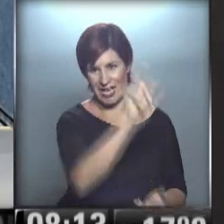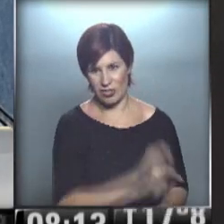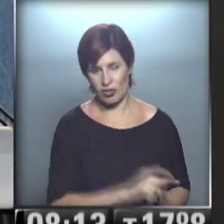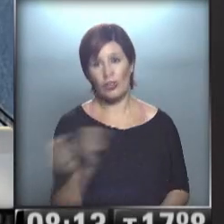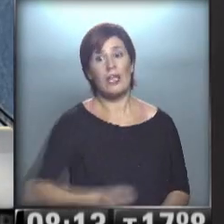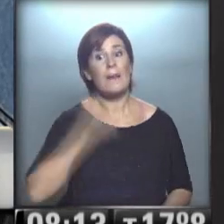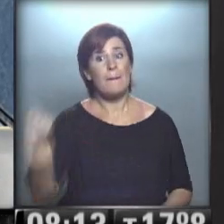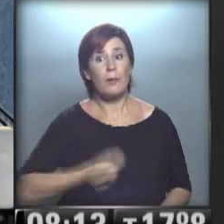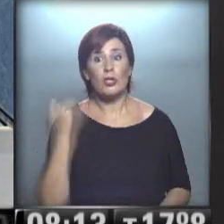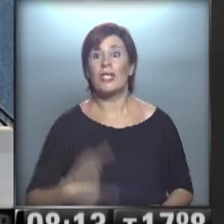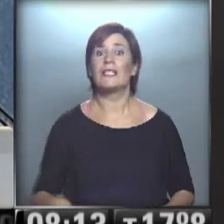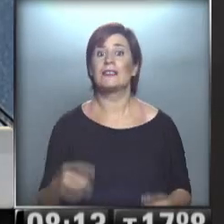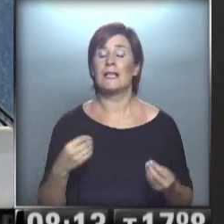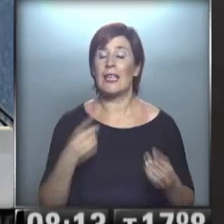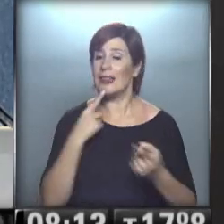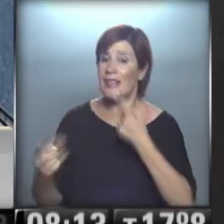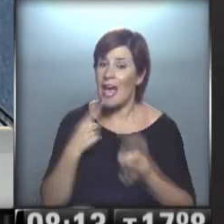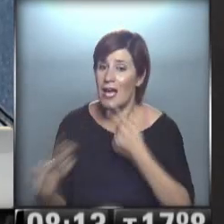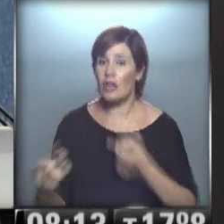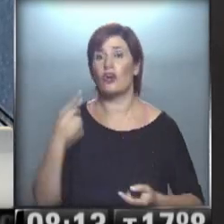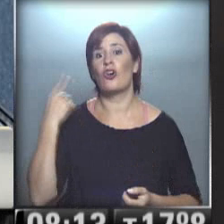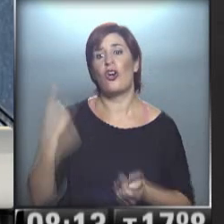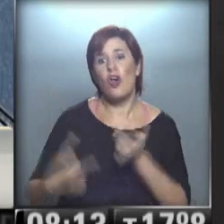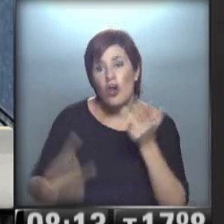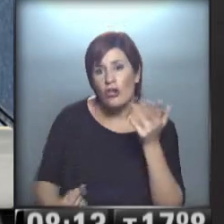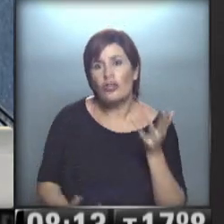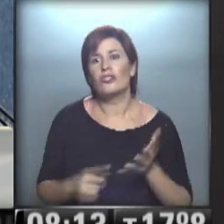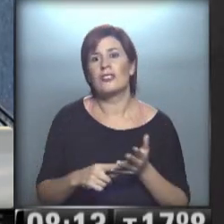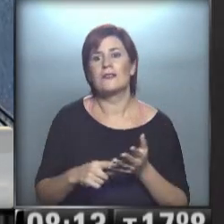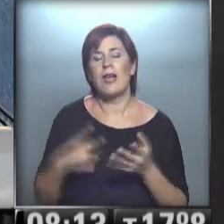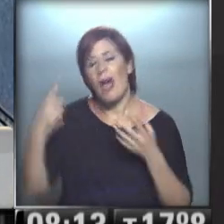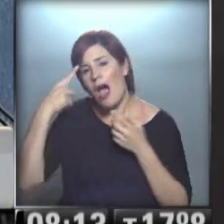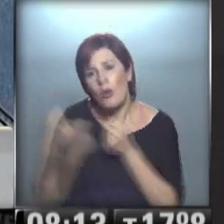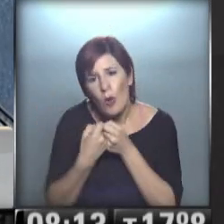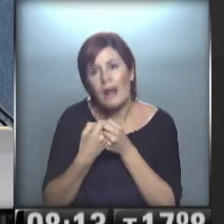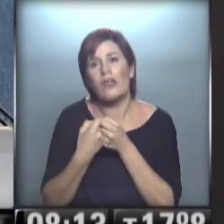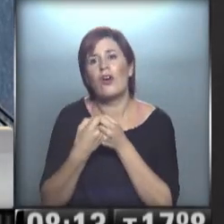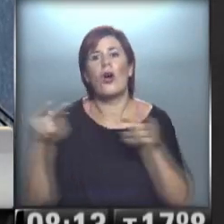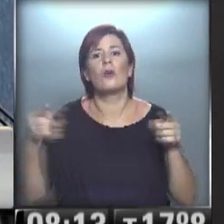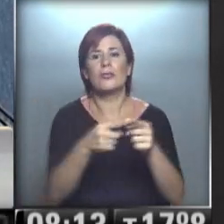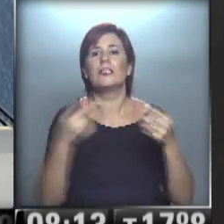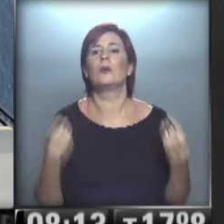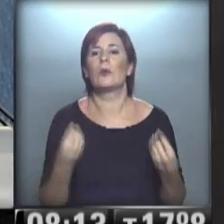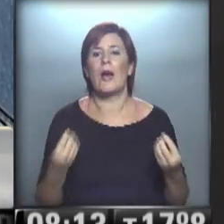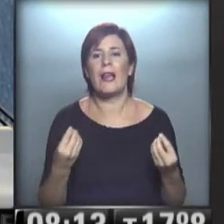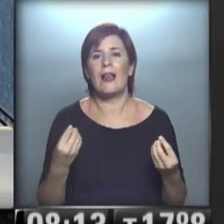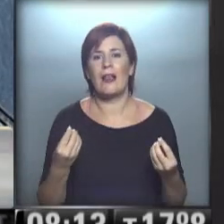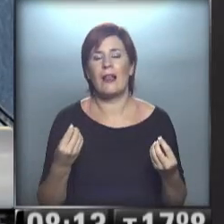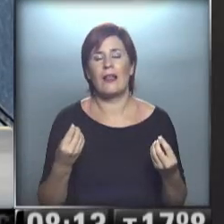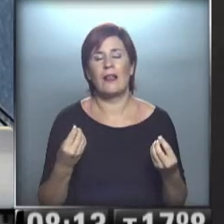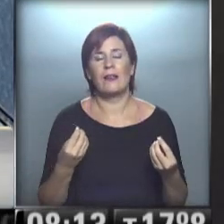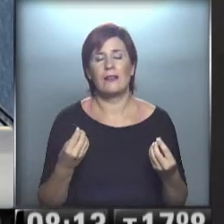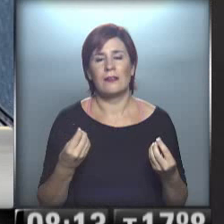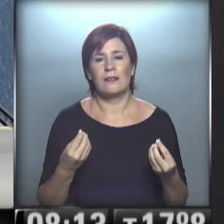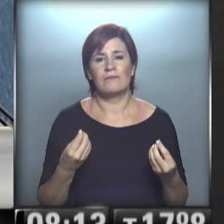imprescindible que el camino del diálogo permita encontrar puntos de coincidencia con el objetivo de garantizar que